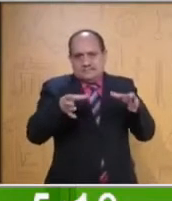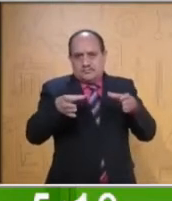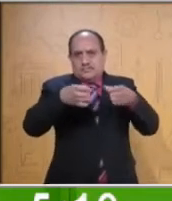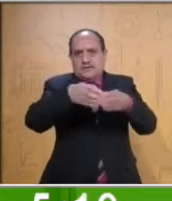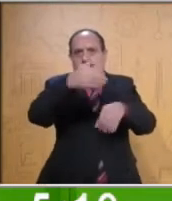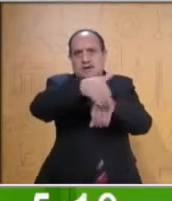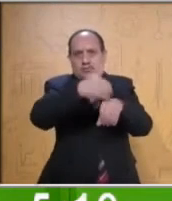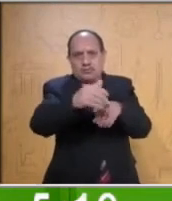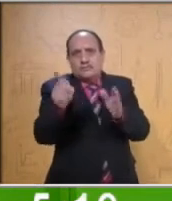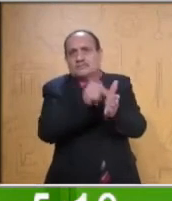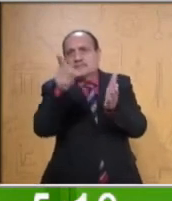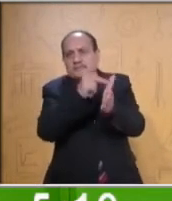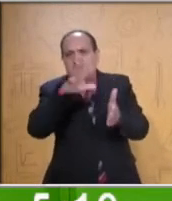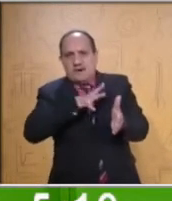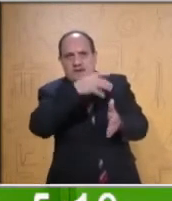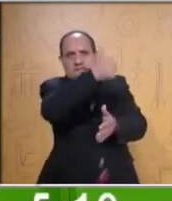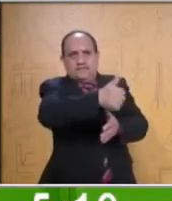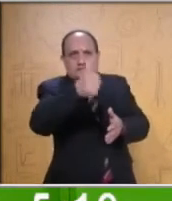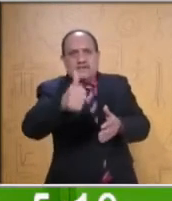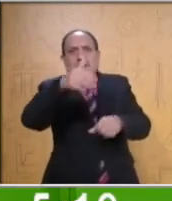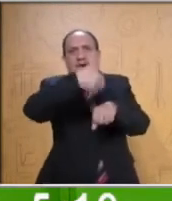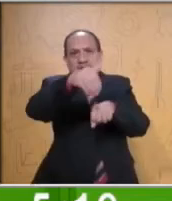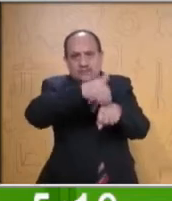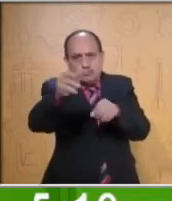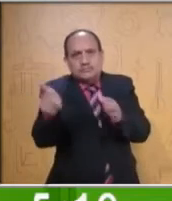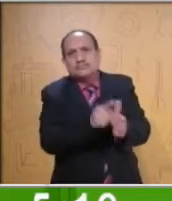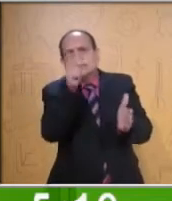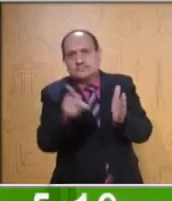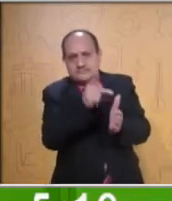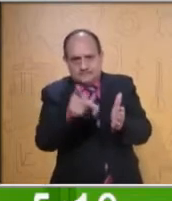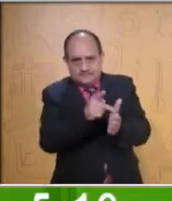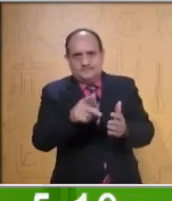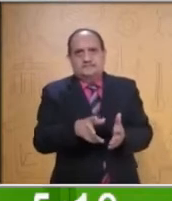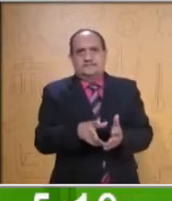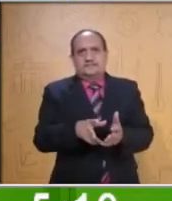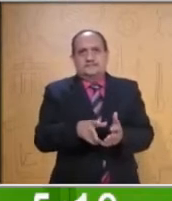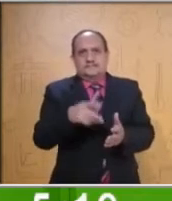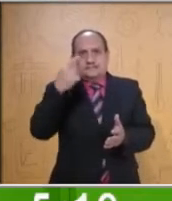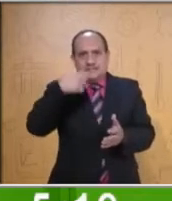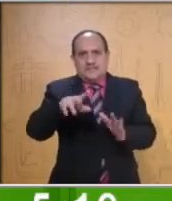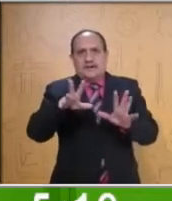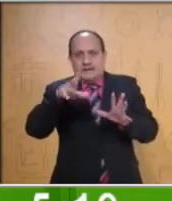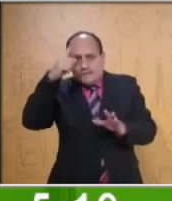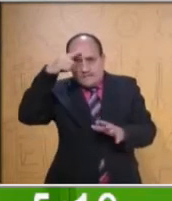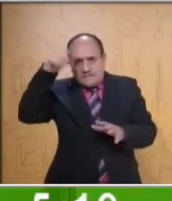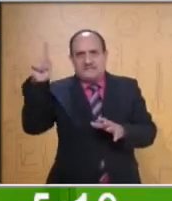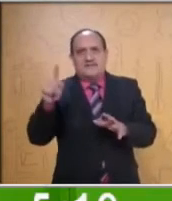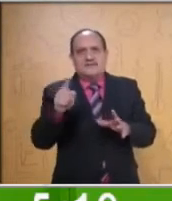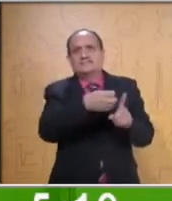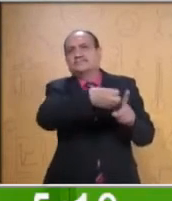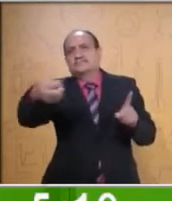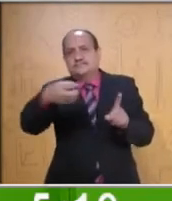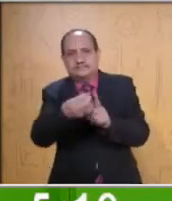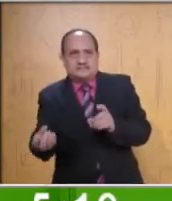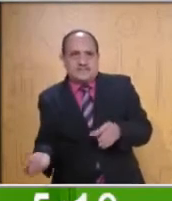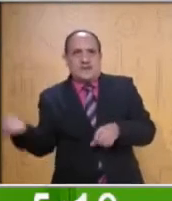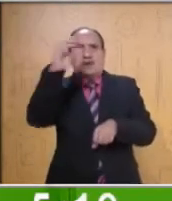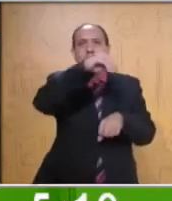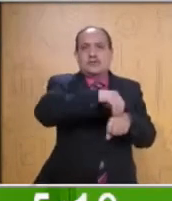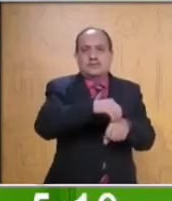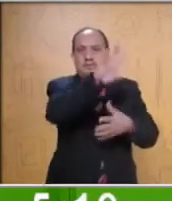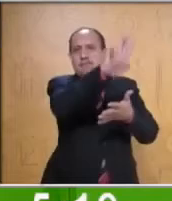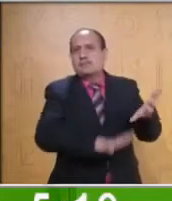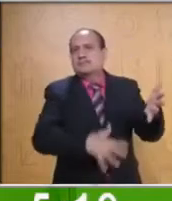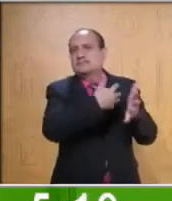frecuencia en la que cada uno de esos eventos apareció. Pero para que nos sea más fácil, nosotros vamos a agregar una nueva